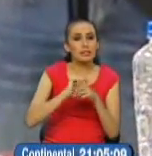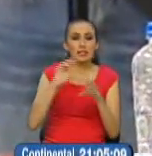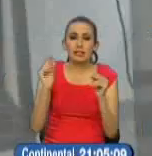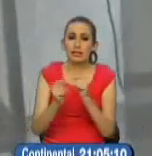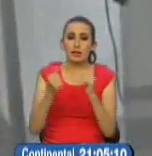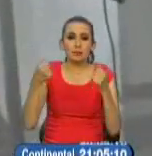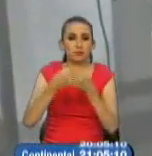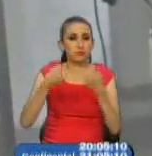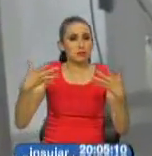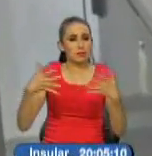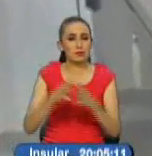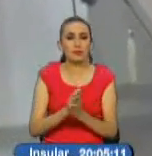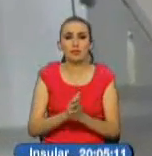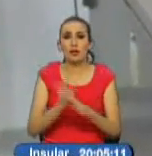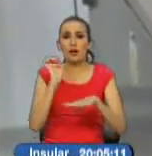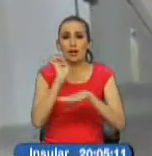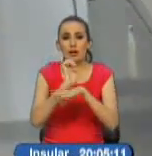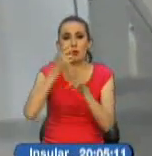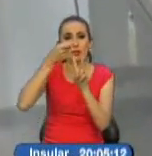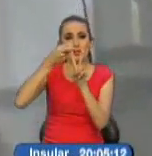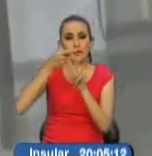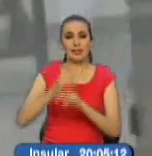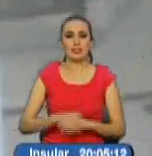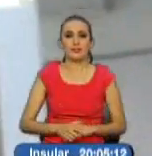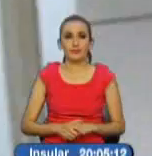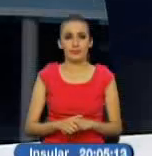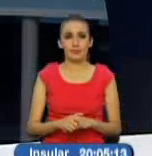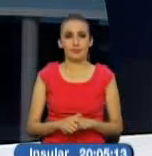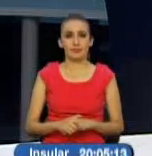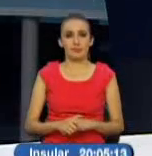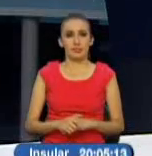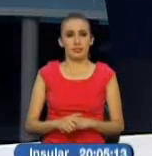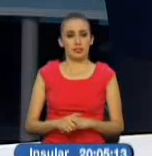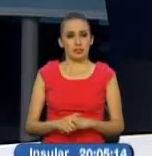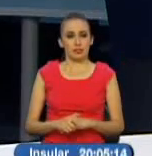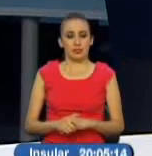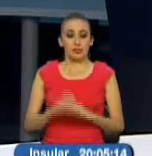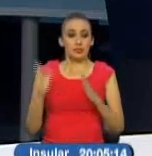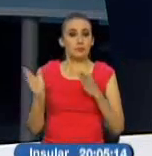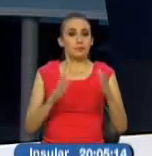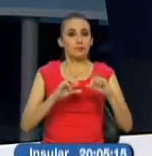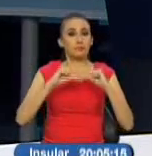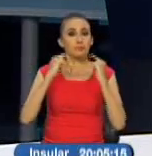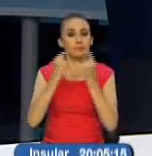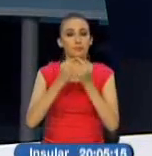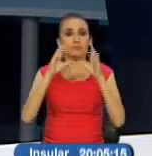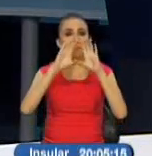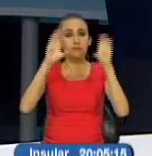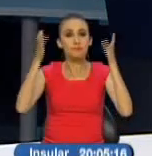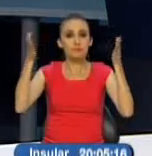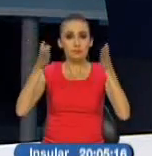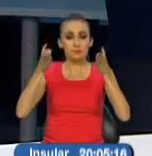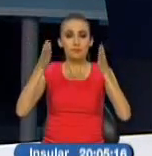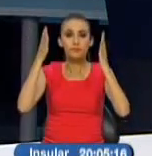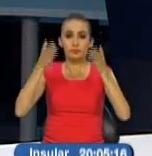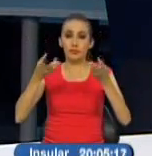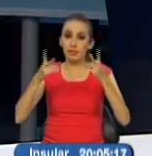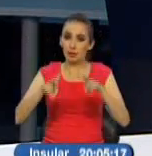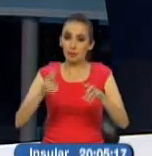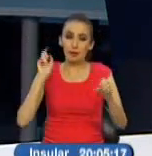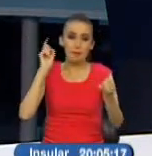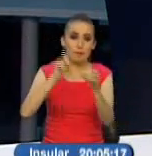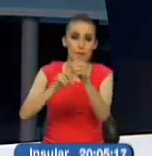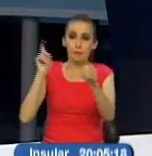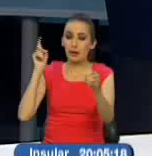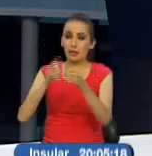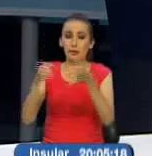rápido impacto. Mirta Carrillo, Ecuador TV. Mientras tanto, la Cámara Nacional de la Pequeña y Mediana Empresa también participará